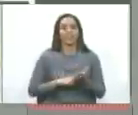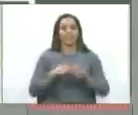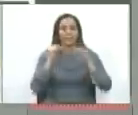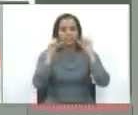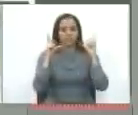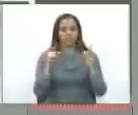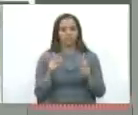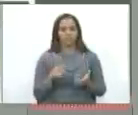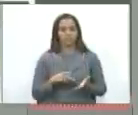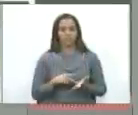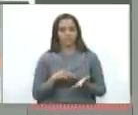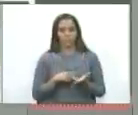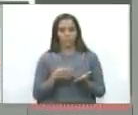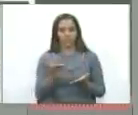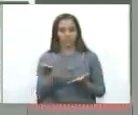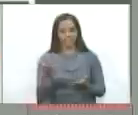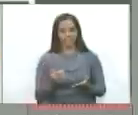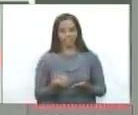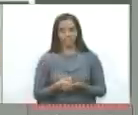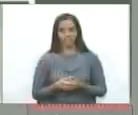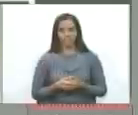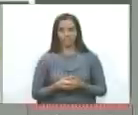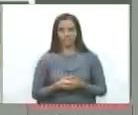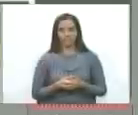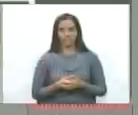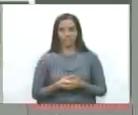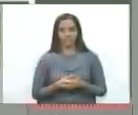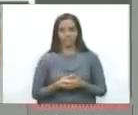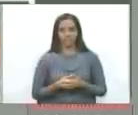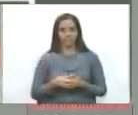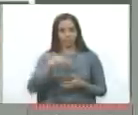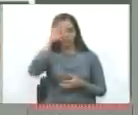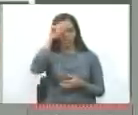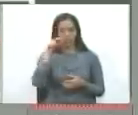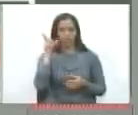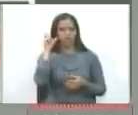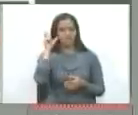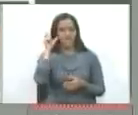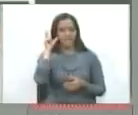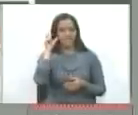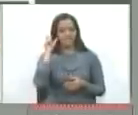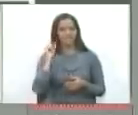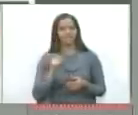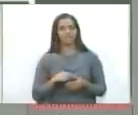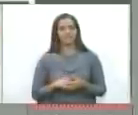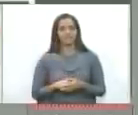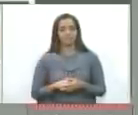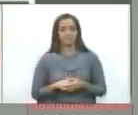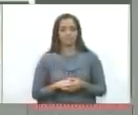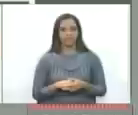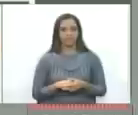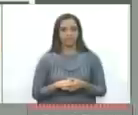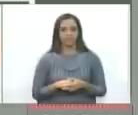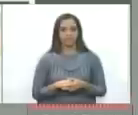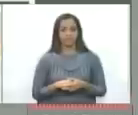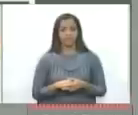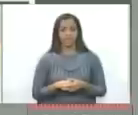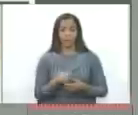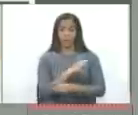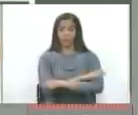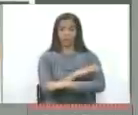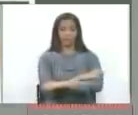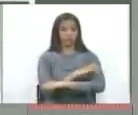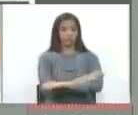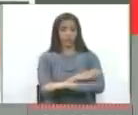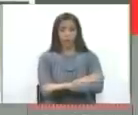por allá. Imagínate tú, no sé si tú escuchaste los ecos de la derecha. La derecha se quejaba, la